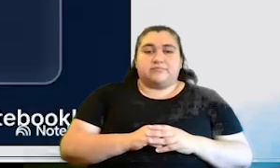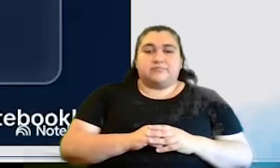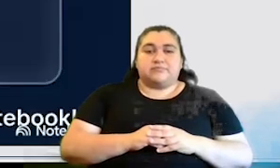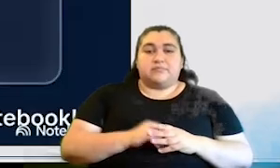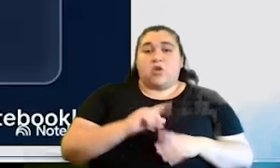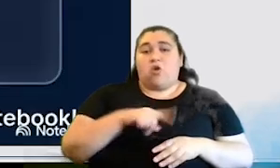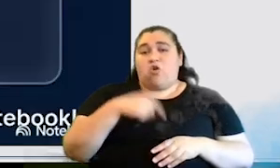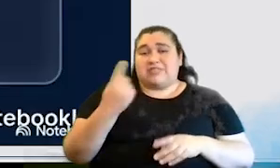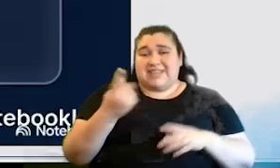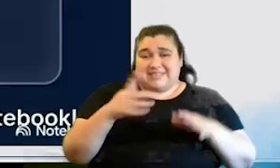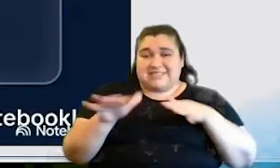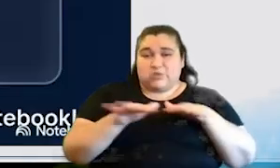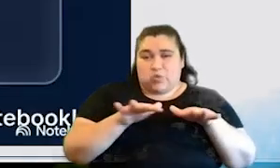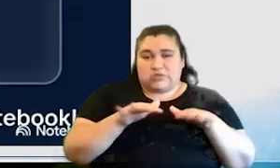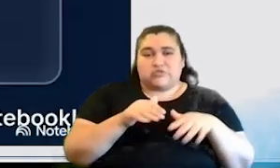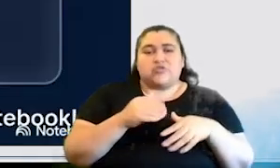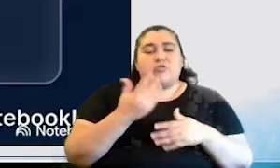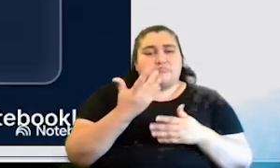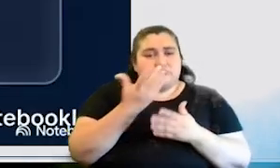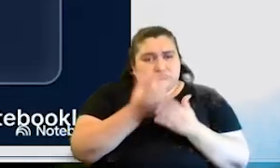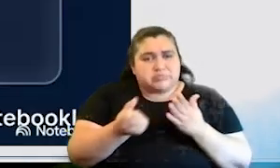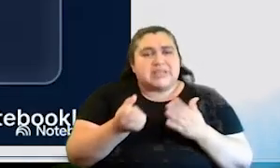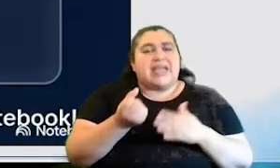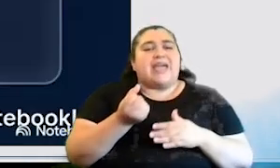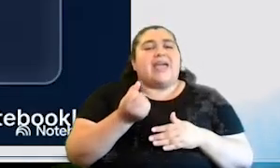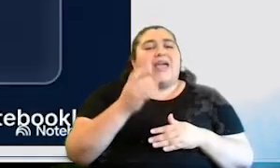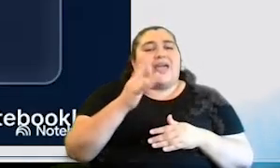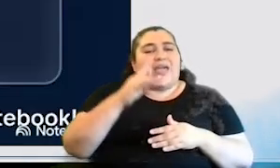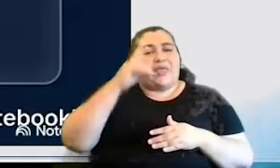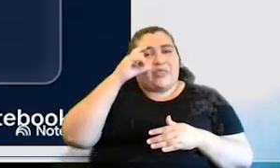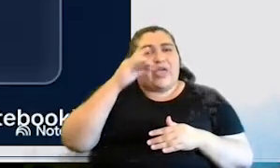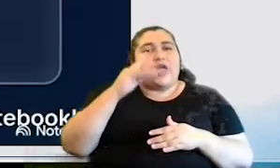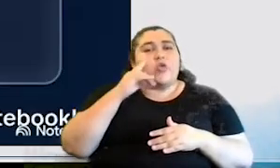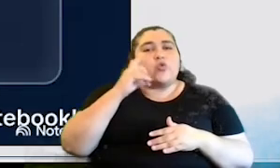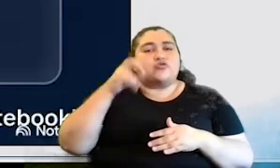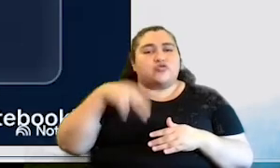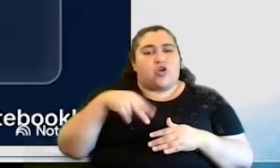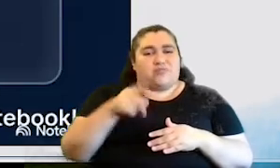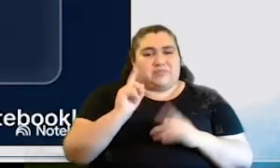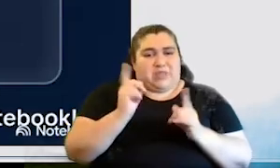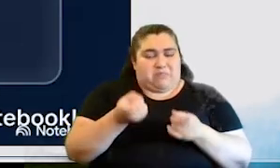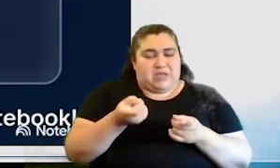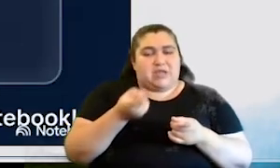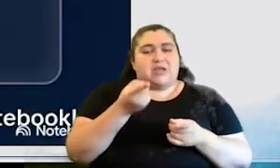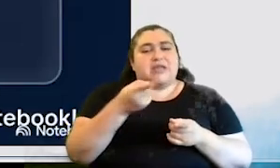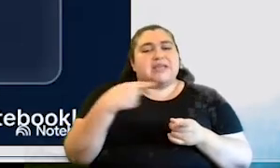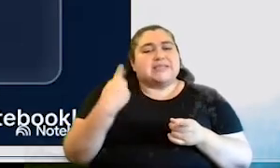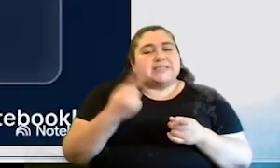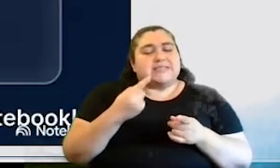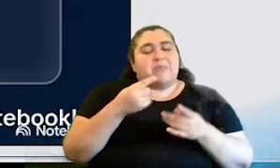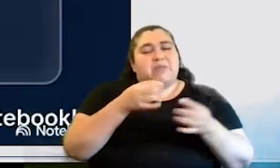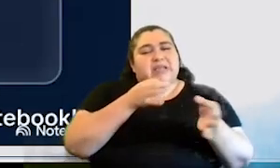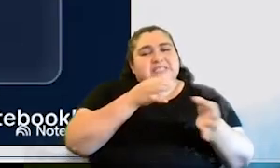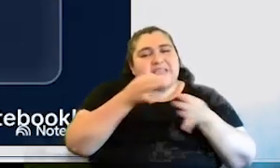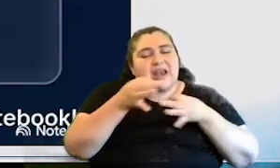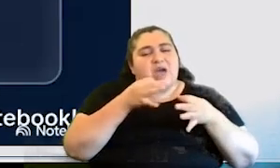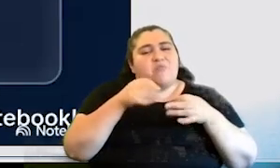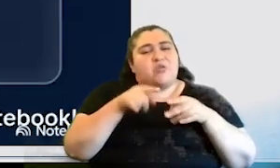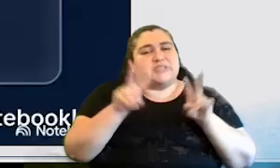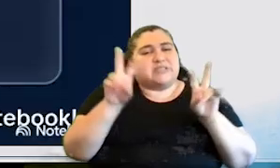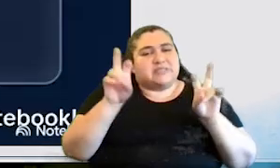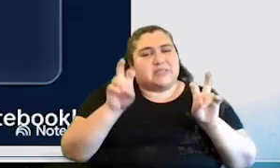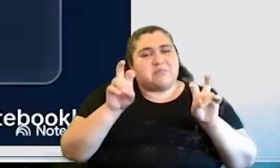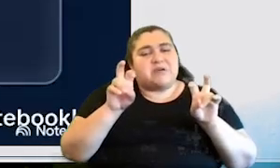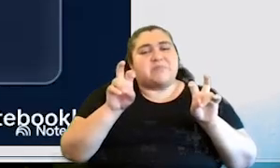Otra situación que también podemos deducir, y acá siempre entramos a conversar y a charlar, es